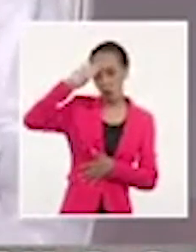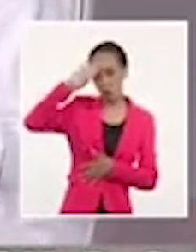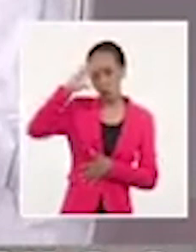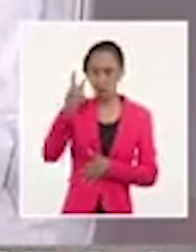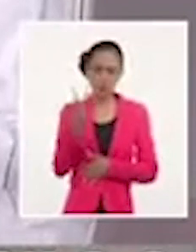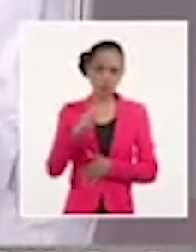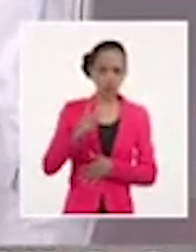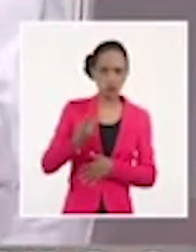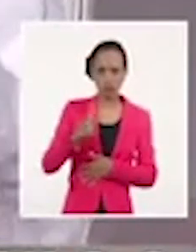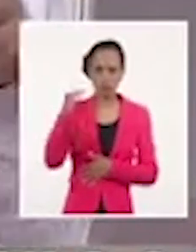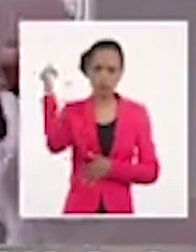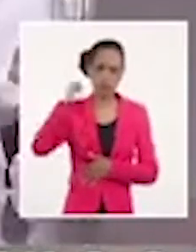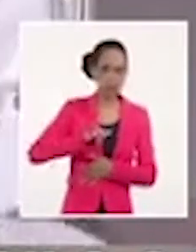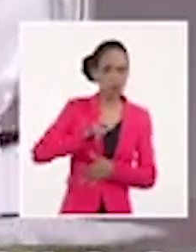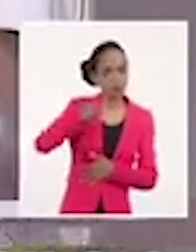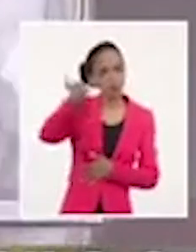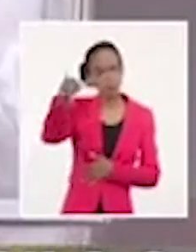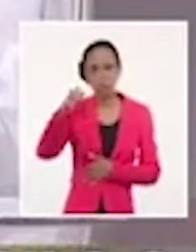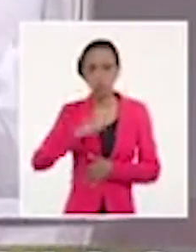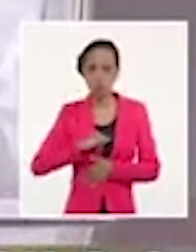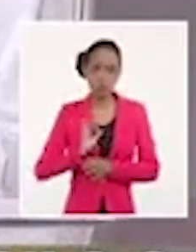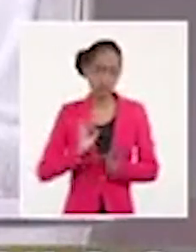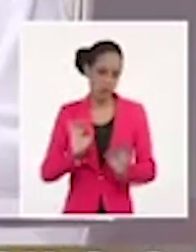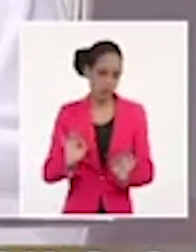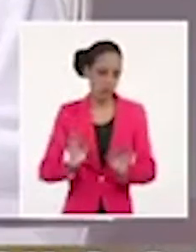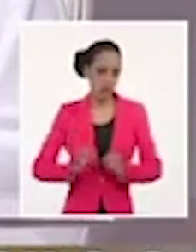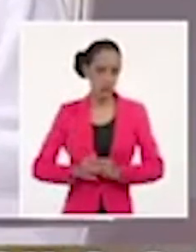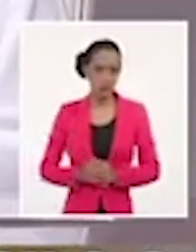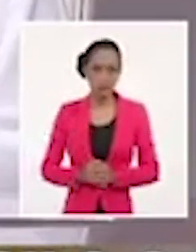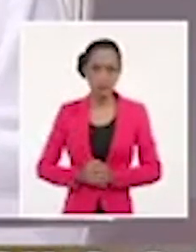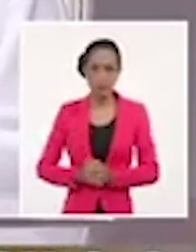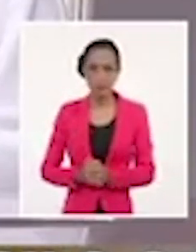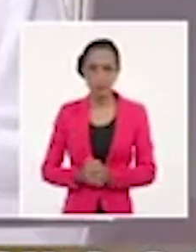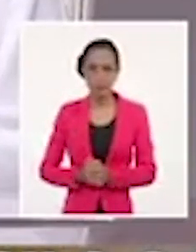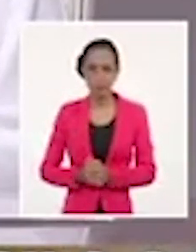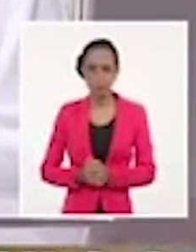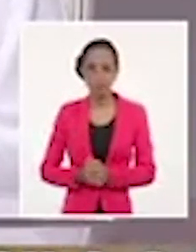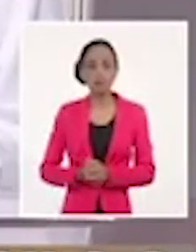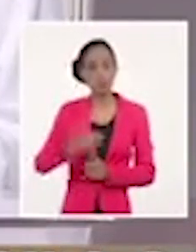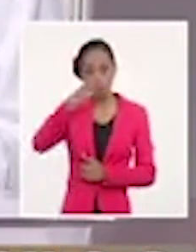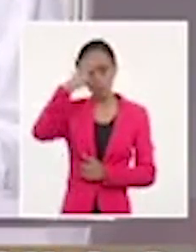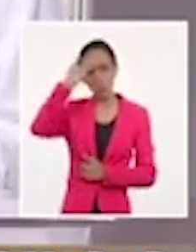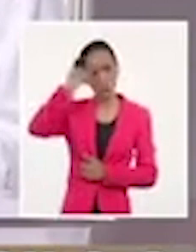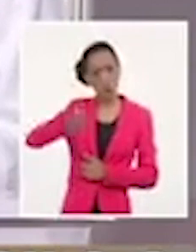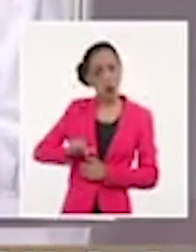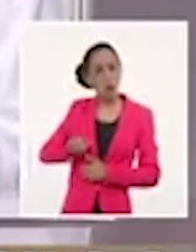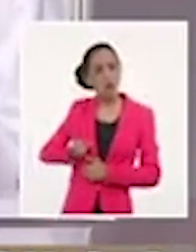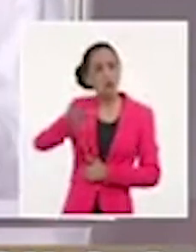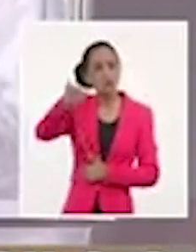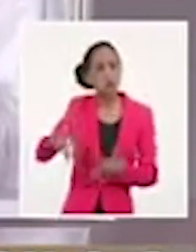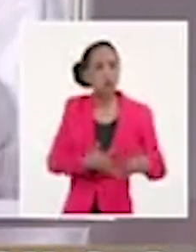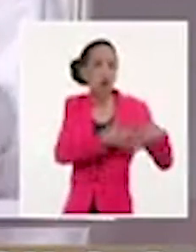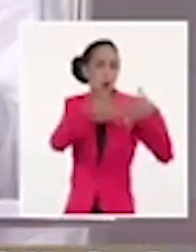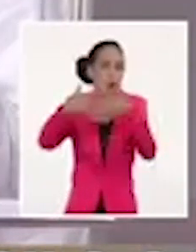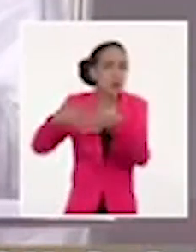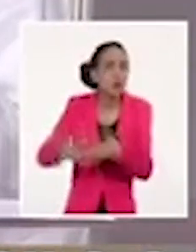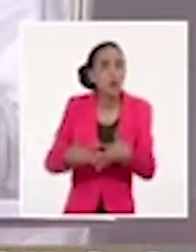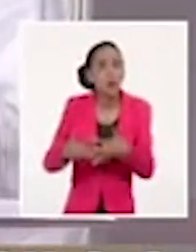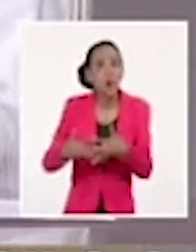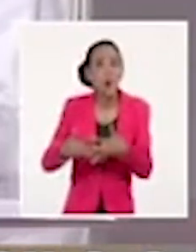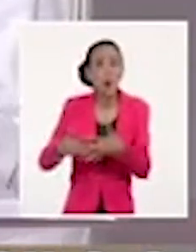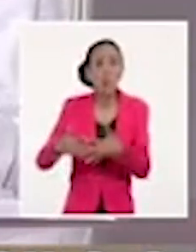particular los viajes de los cubanos desde y hacia eeuu y por tanto seríamos el único